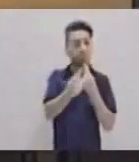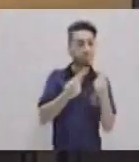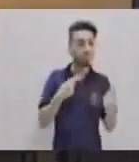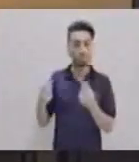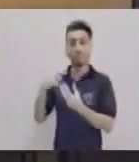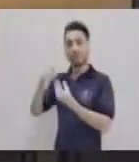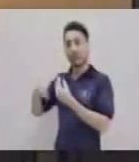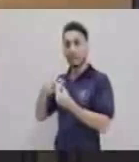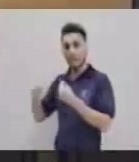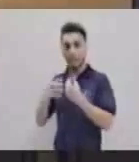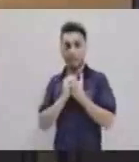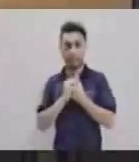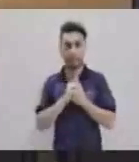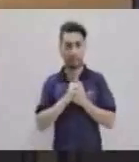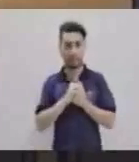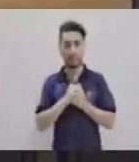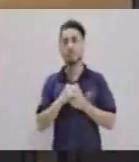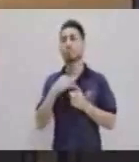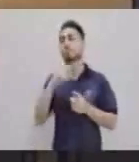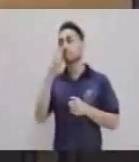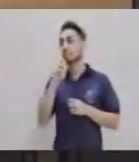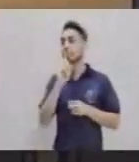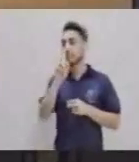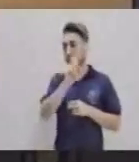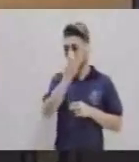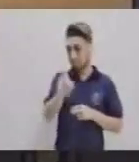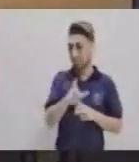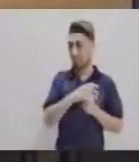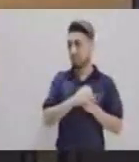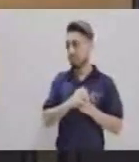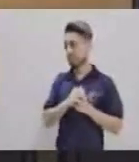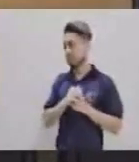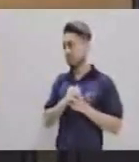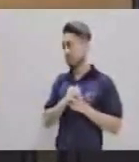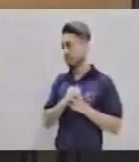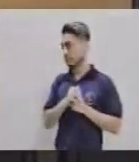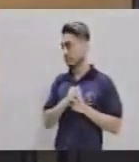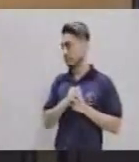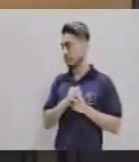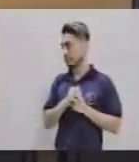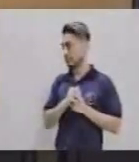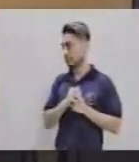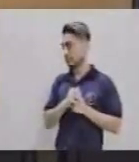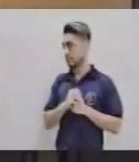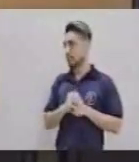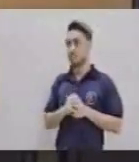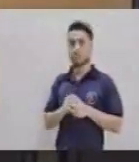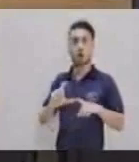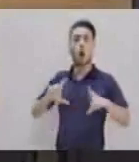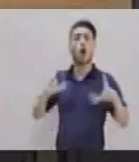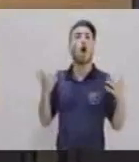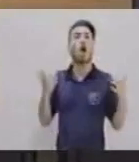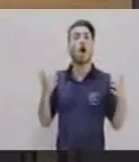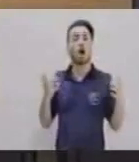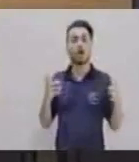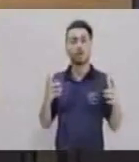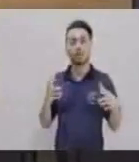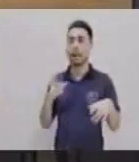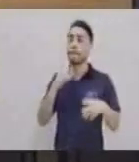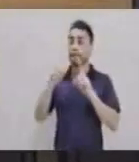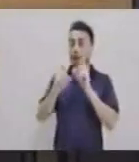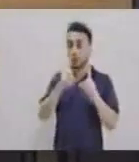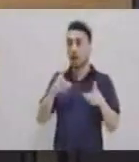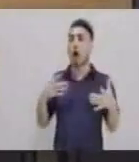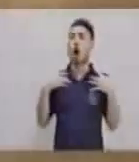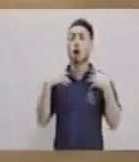familia. Tenemos una pregunta. Mukahinai, ¿cómo está usted?